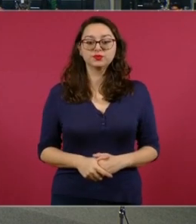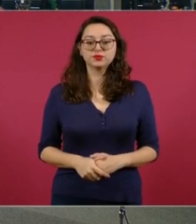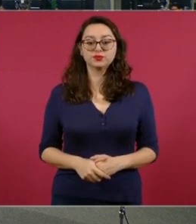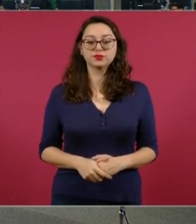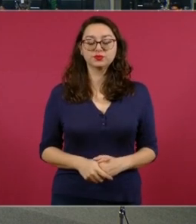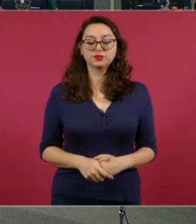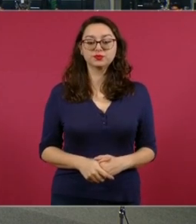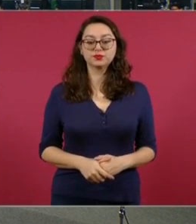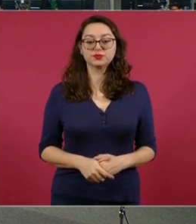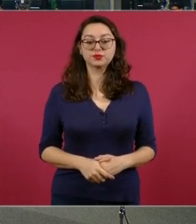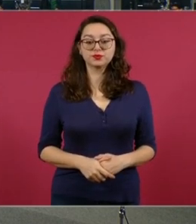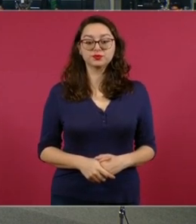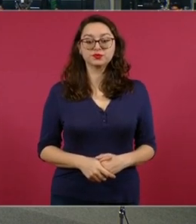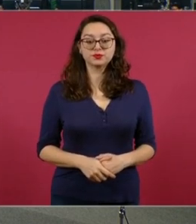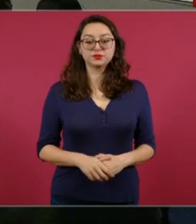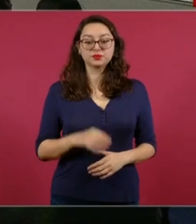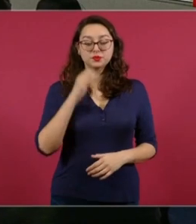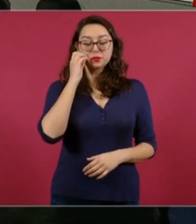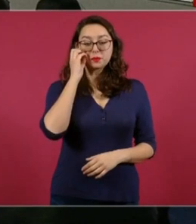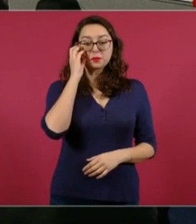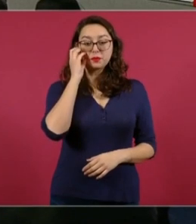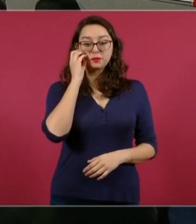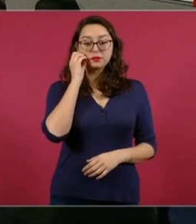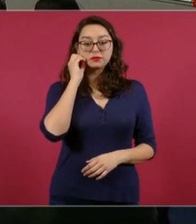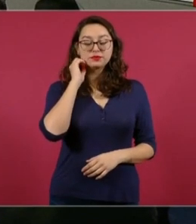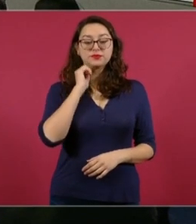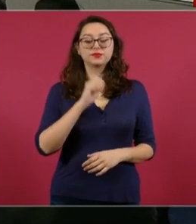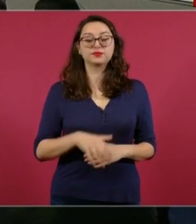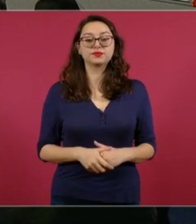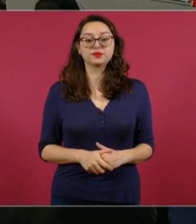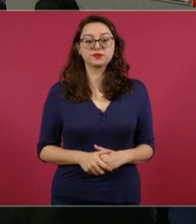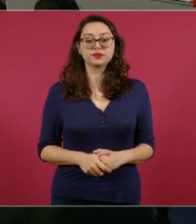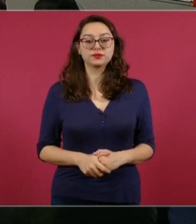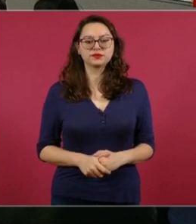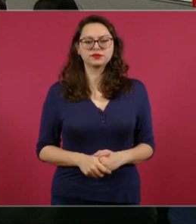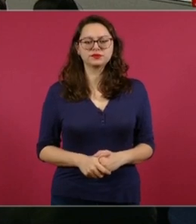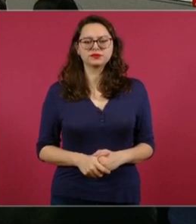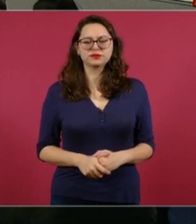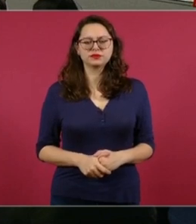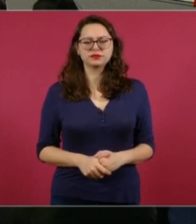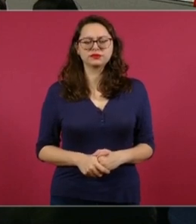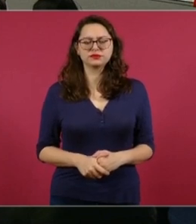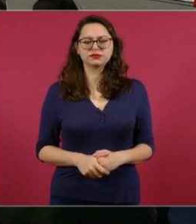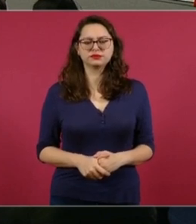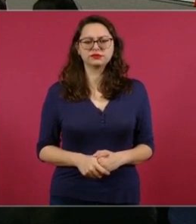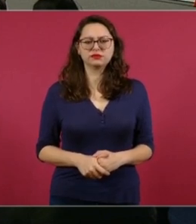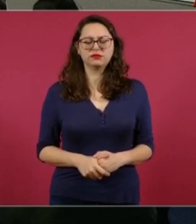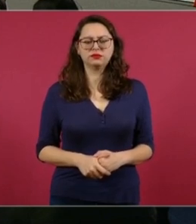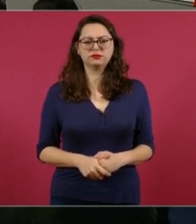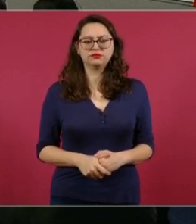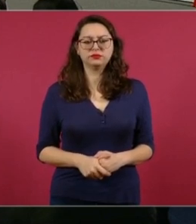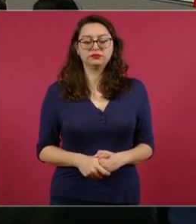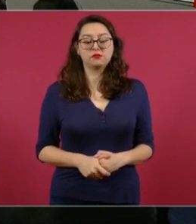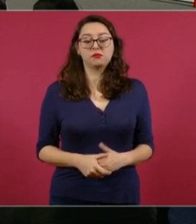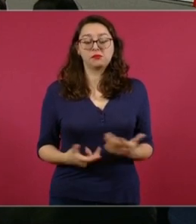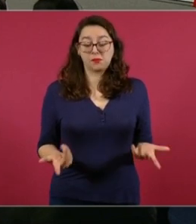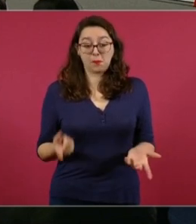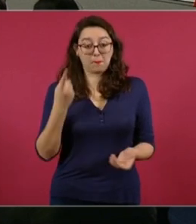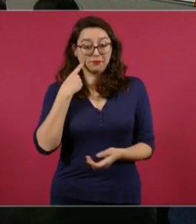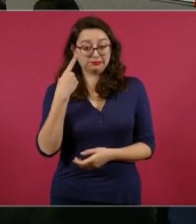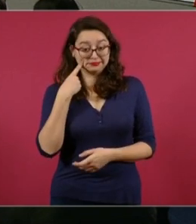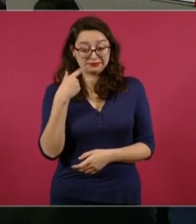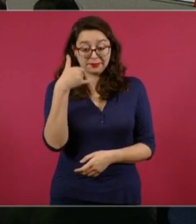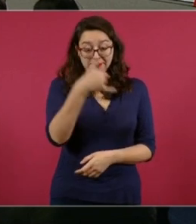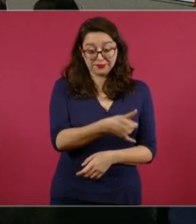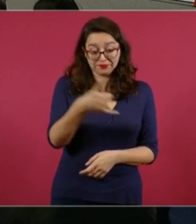¿Cómo va a ser para que continúe la siguiente? Ah, no, hay un plan muy bueno en el Infonavit.